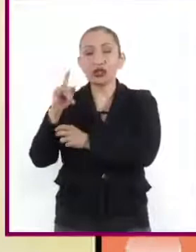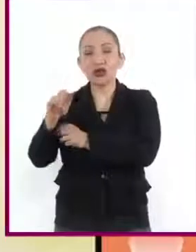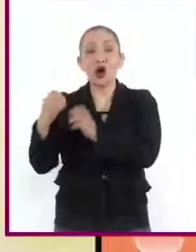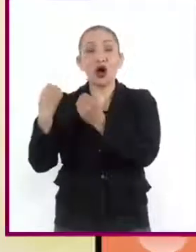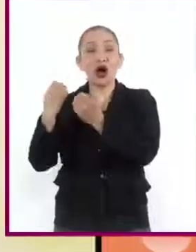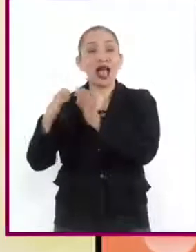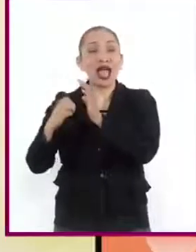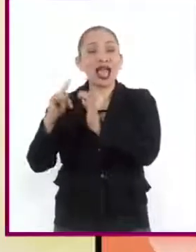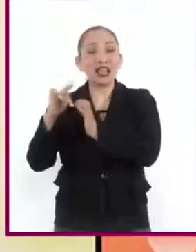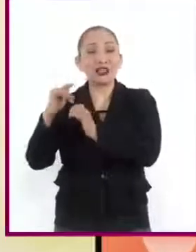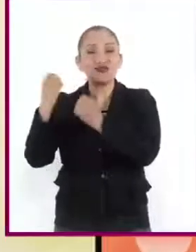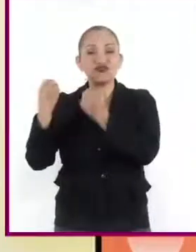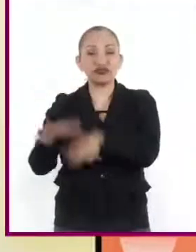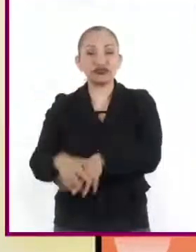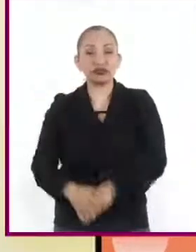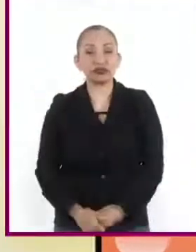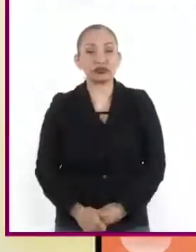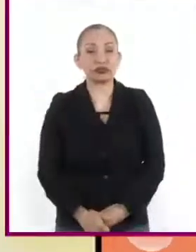electrones.